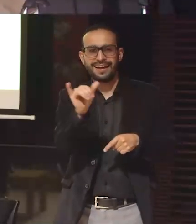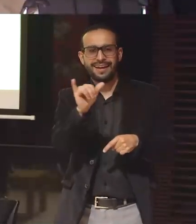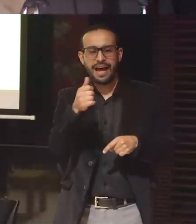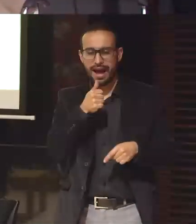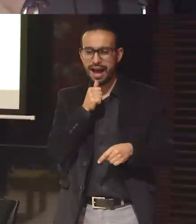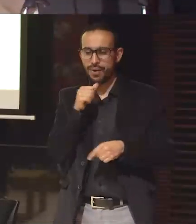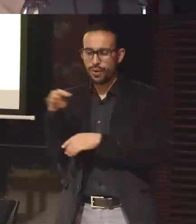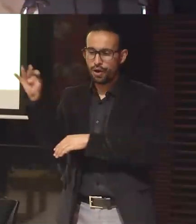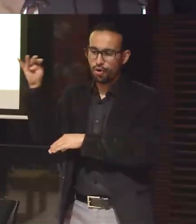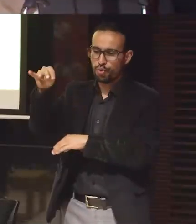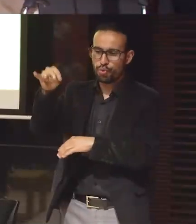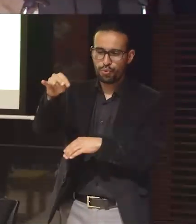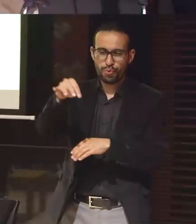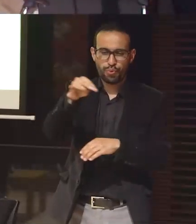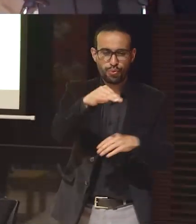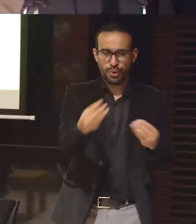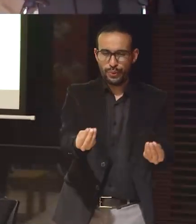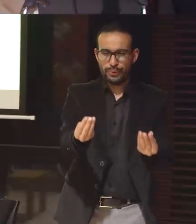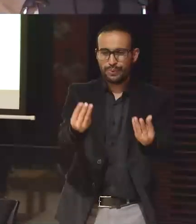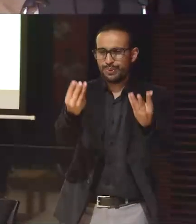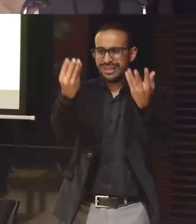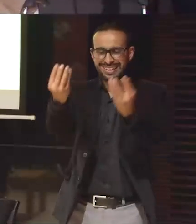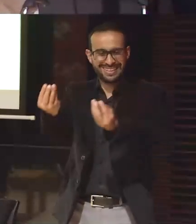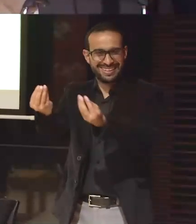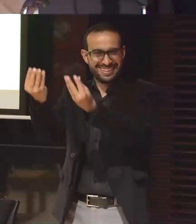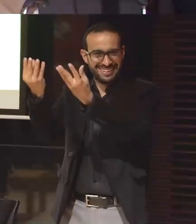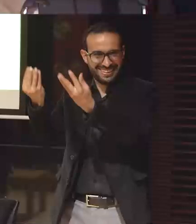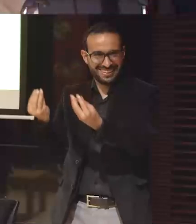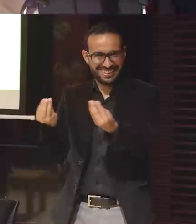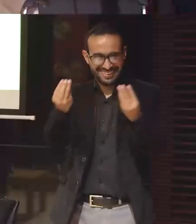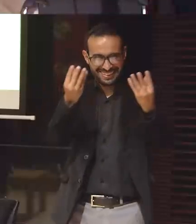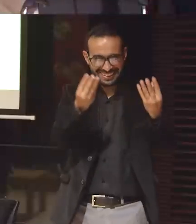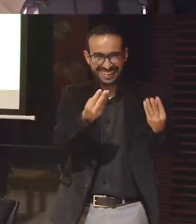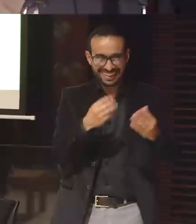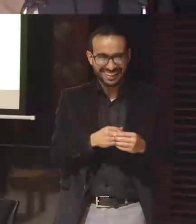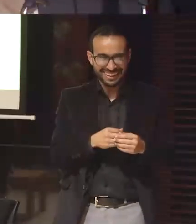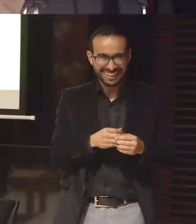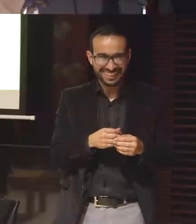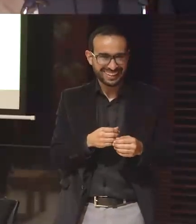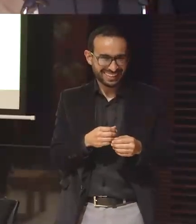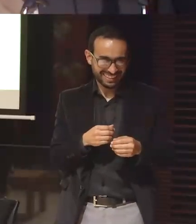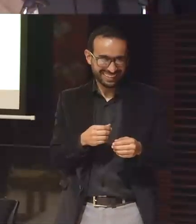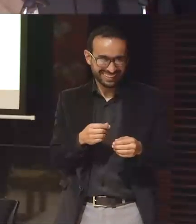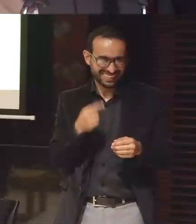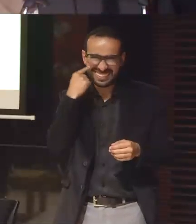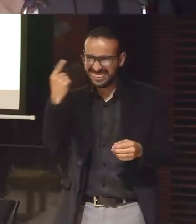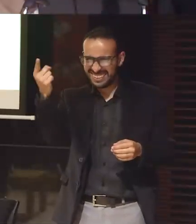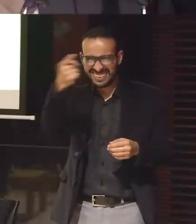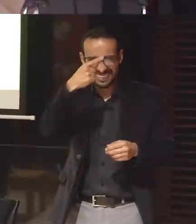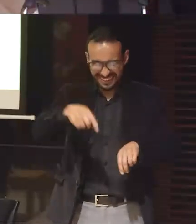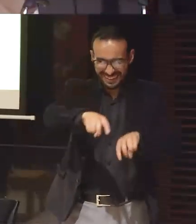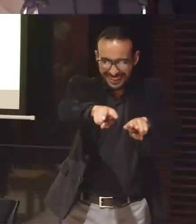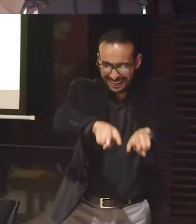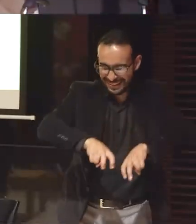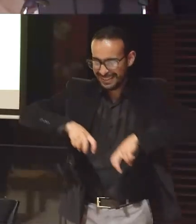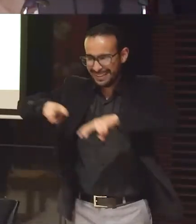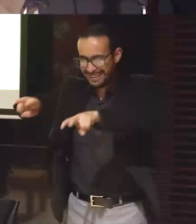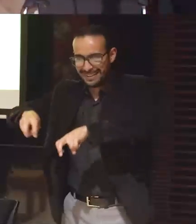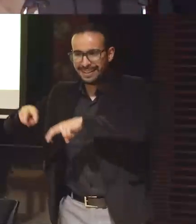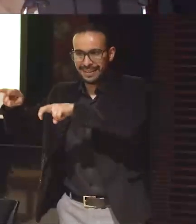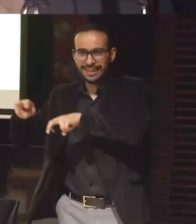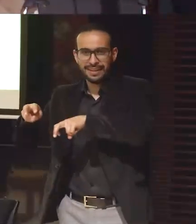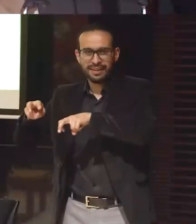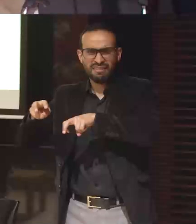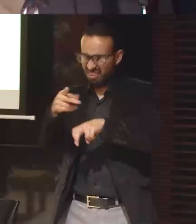Bogotá. Una vez yo instalo un sistema de riego, lo único que necesito es escoger qué voy a regar. Puedo regar agua, petróleo, lo que